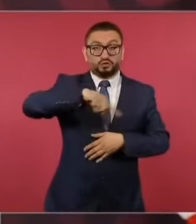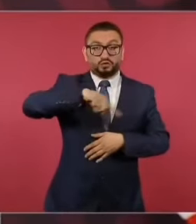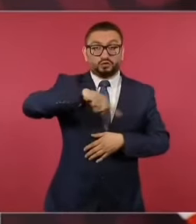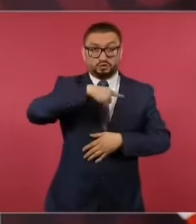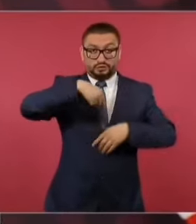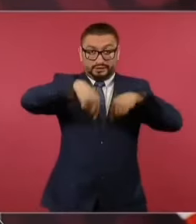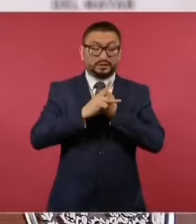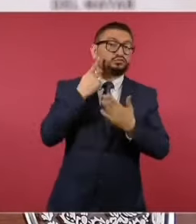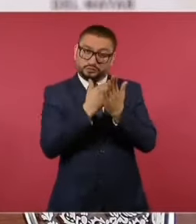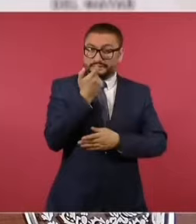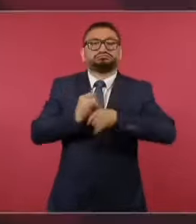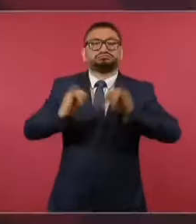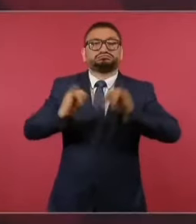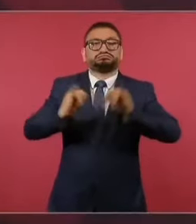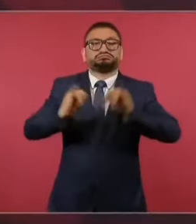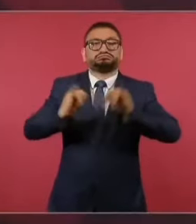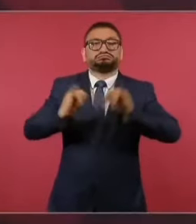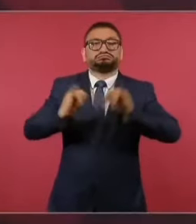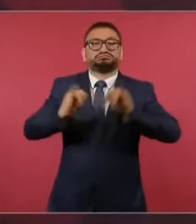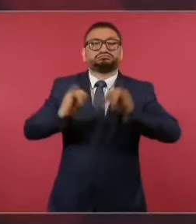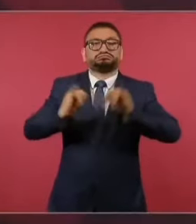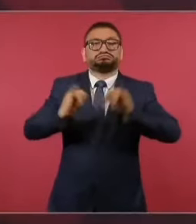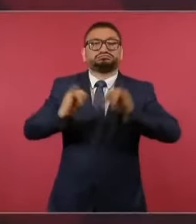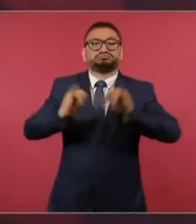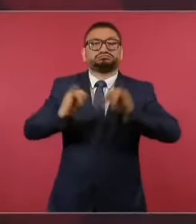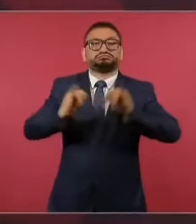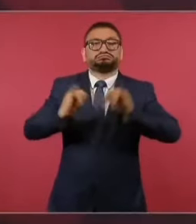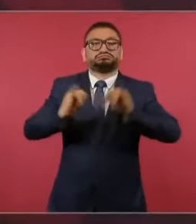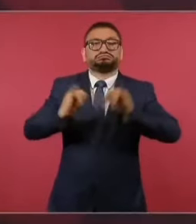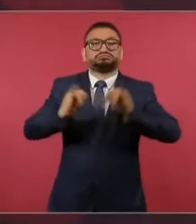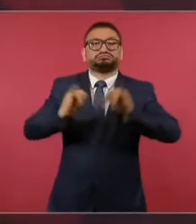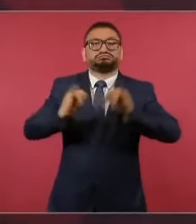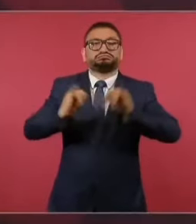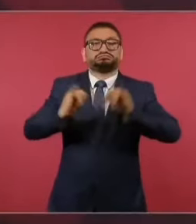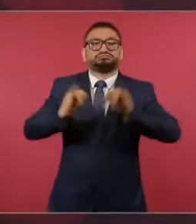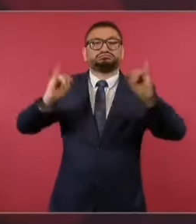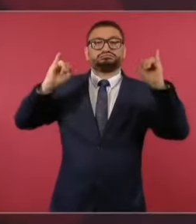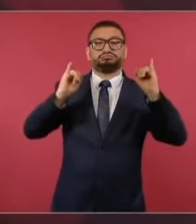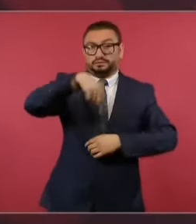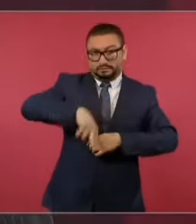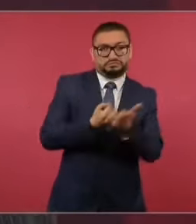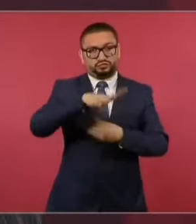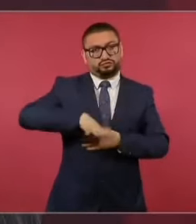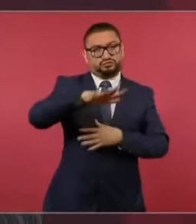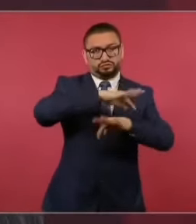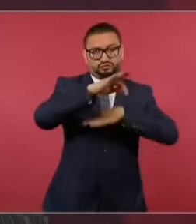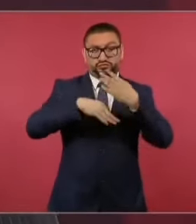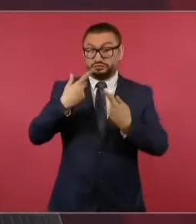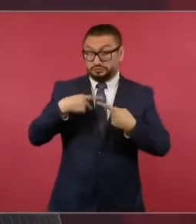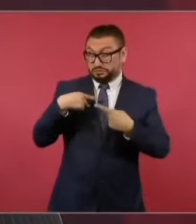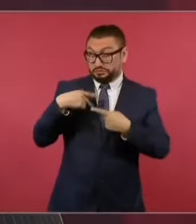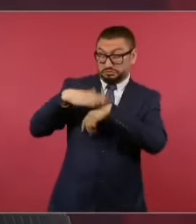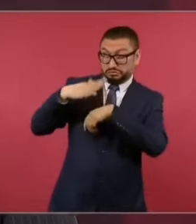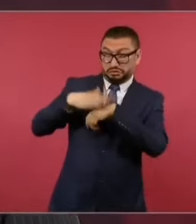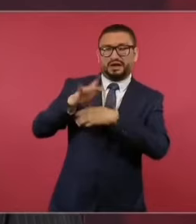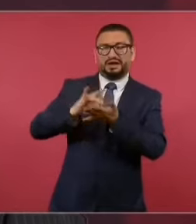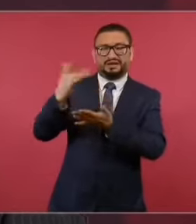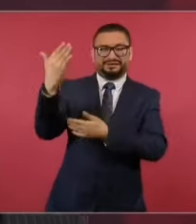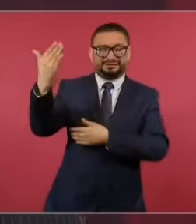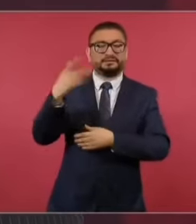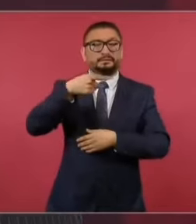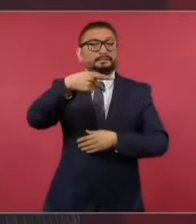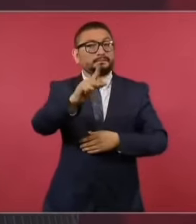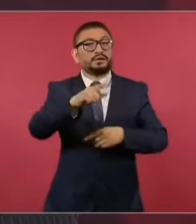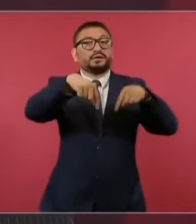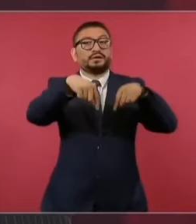autónoma, es definida por nosotros. Y les agradecemos mucho sus recomendaciones, pero aquí se aplica